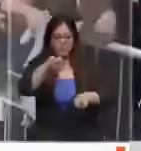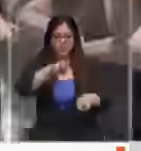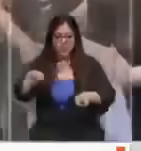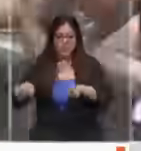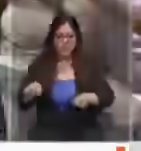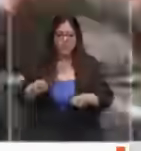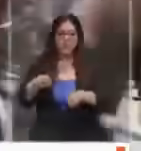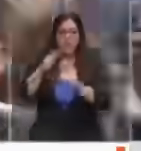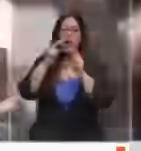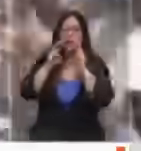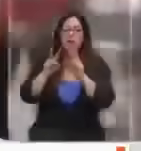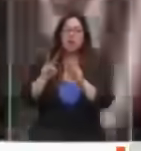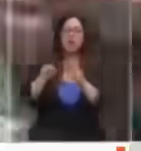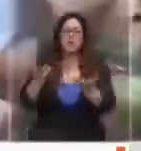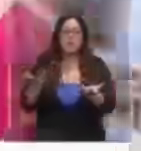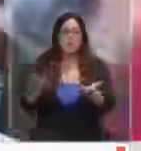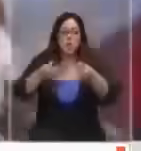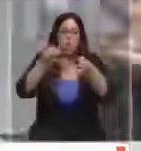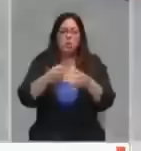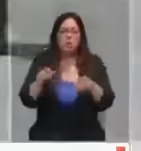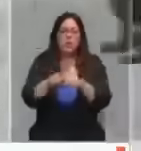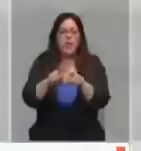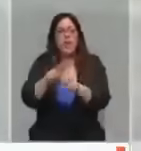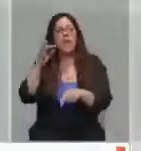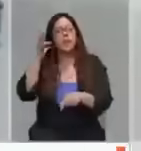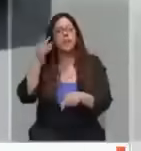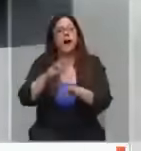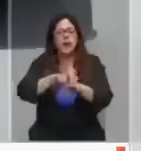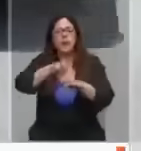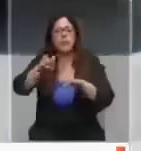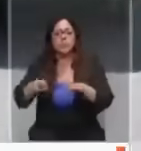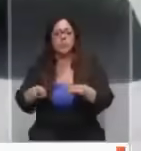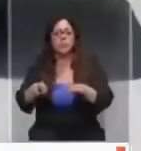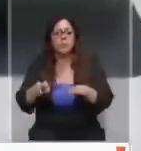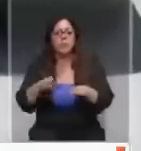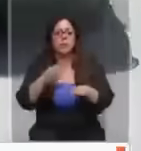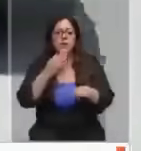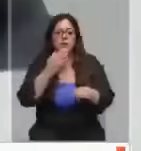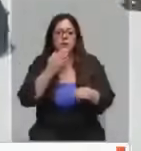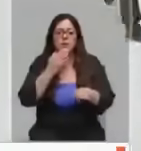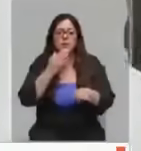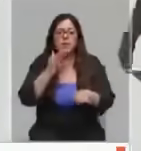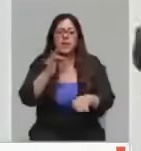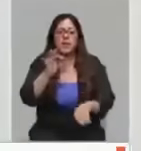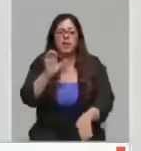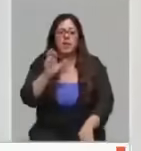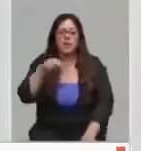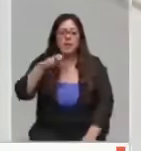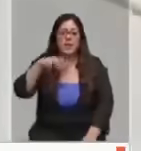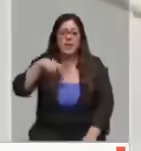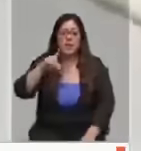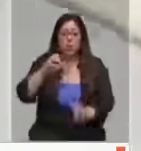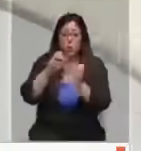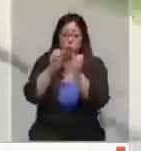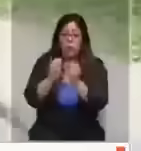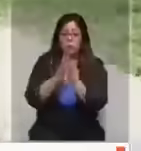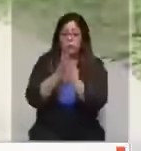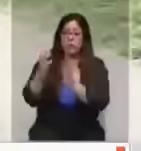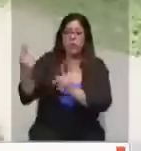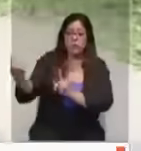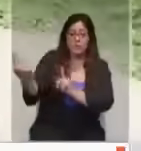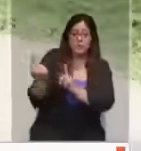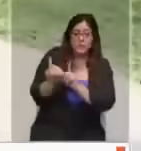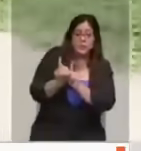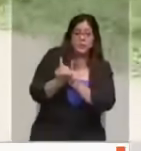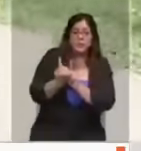Huerta, ahora estoy viendo justamente que se baja su hermana también, Fernando Huerta está un poquito más allá, sí se puede acercar, pero